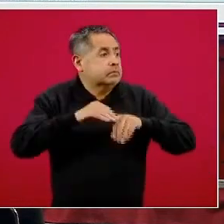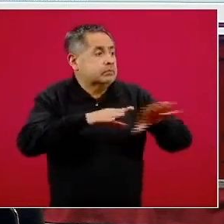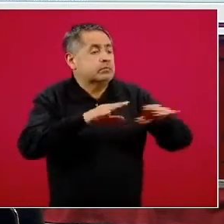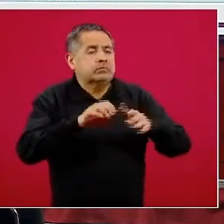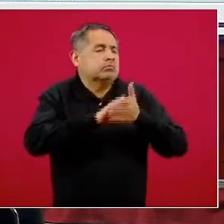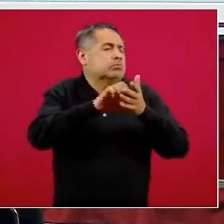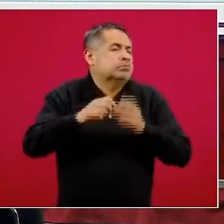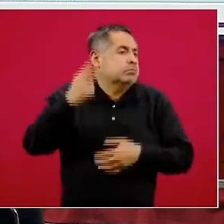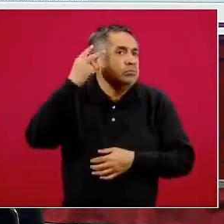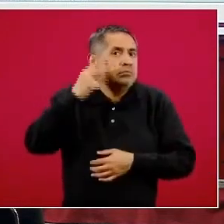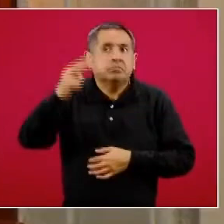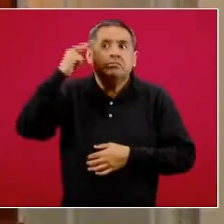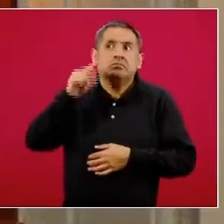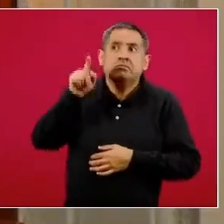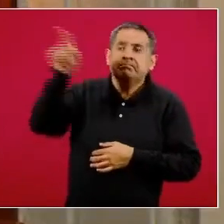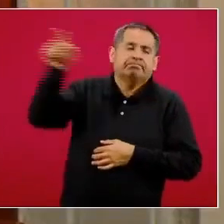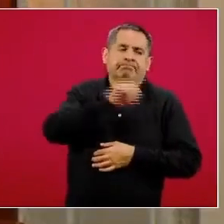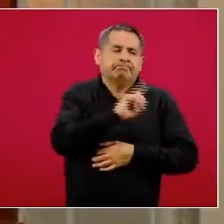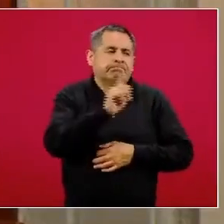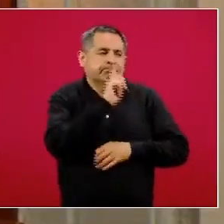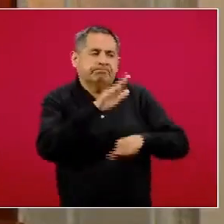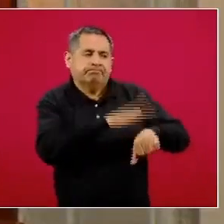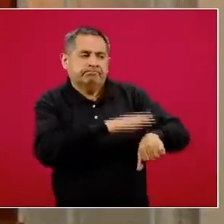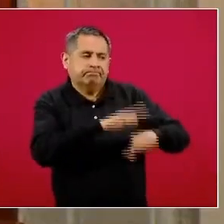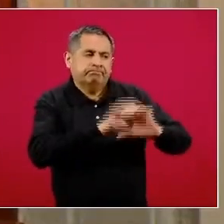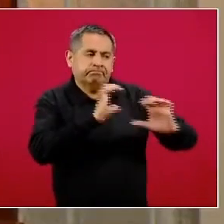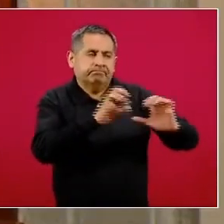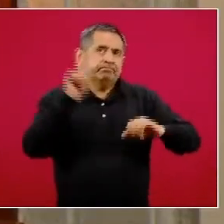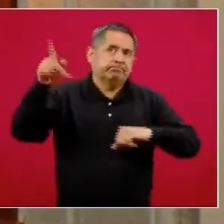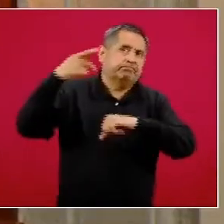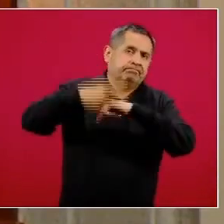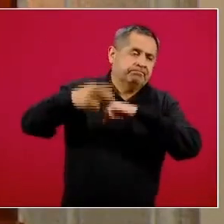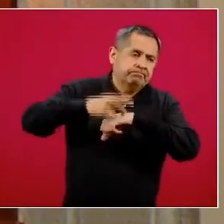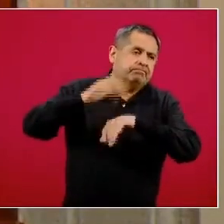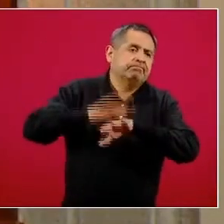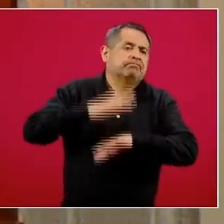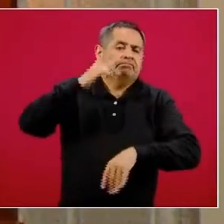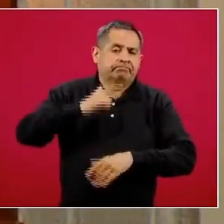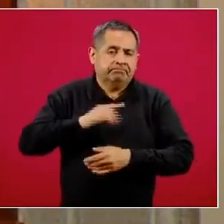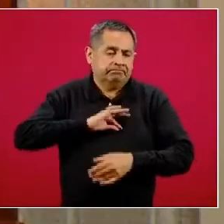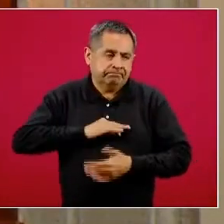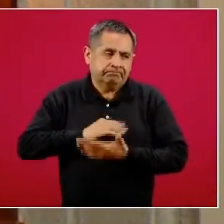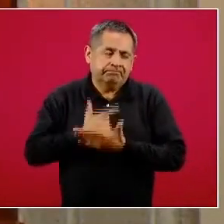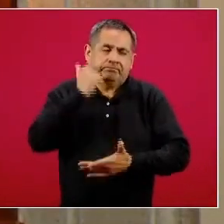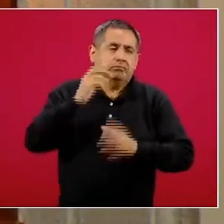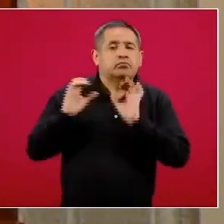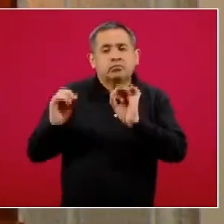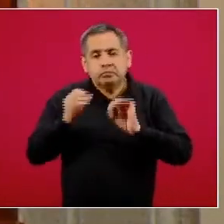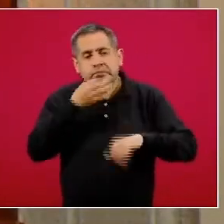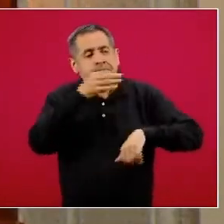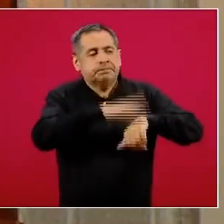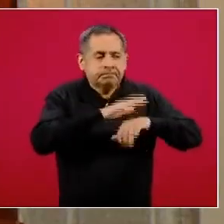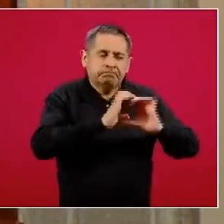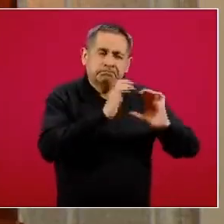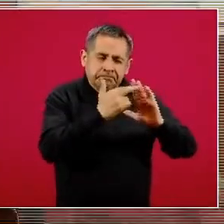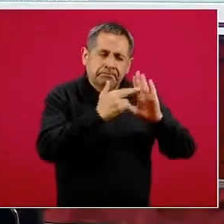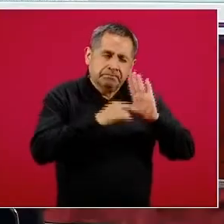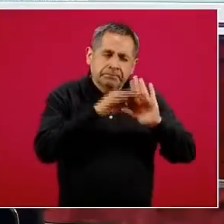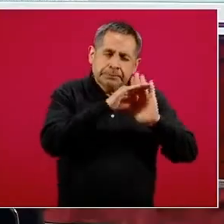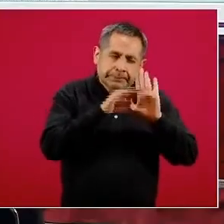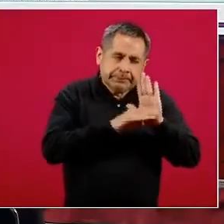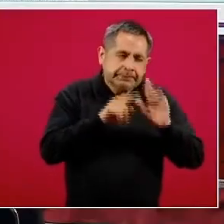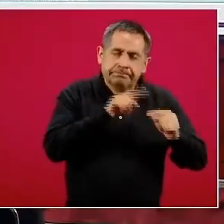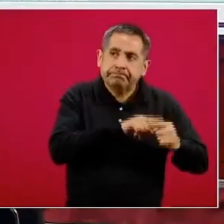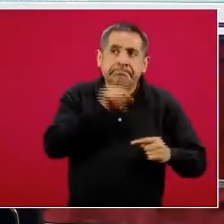viaje, por ejemplo, con algunos detalles específicos sobre la prevención que tienen que realizar los viajeros que